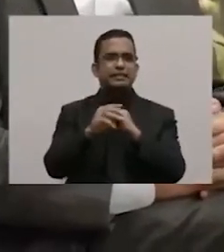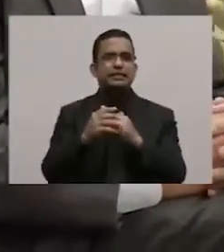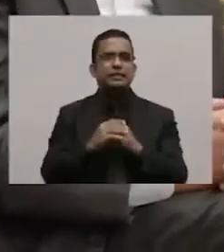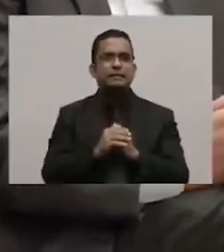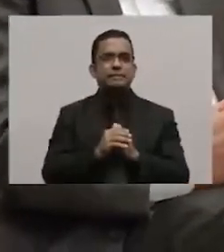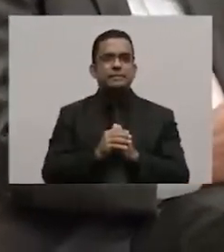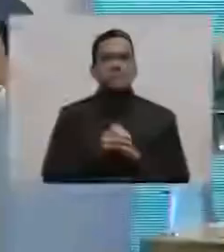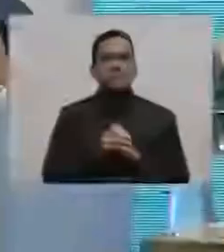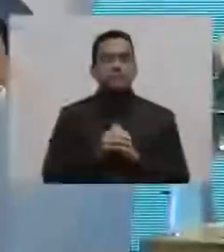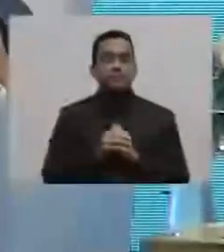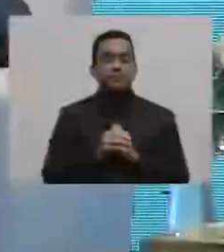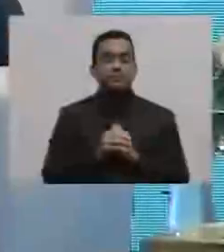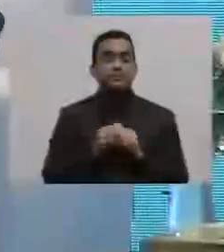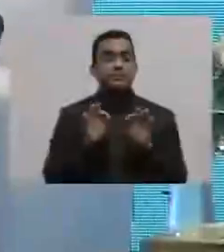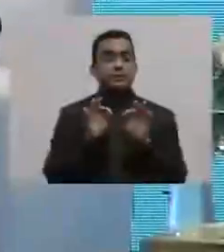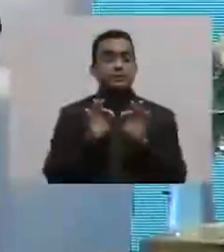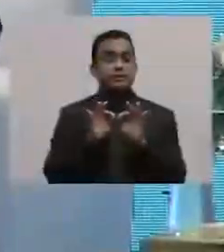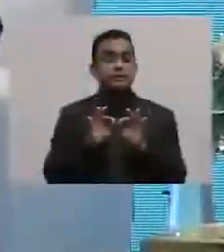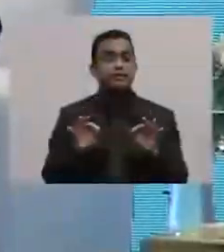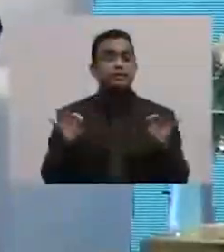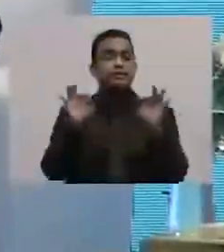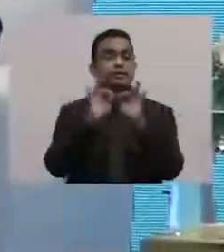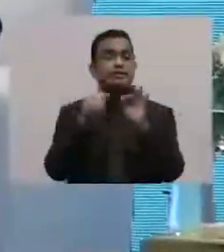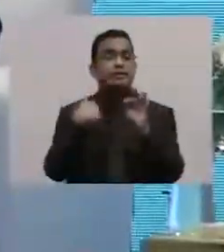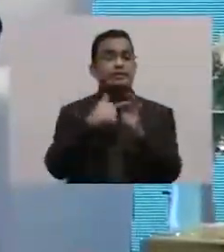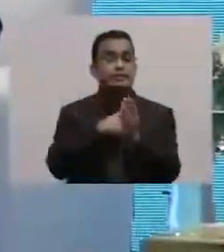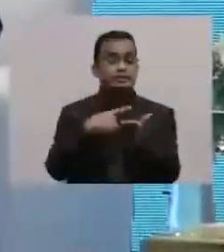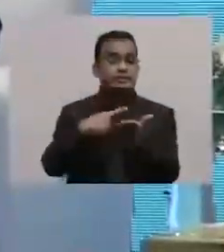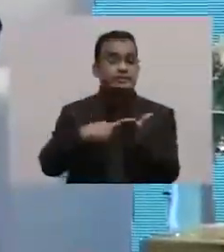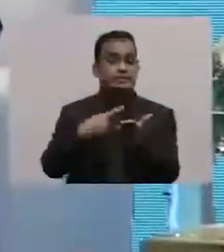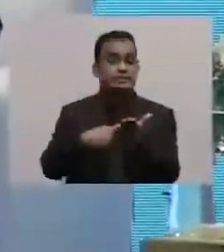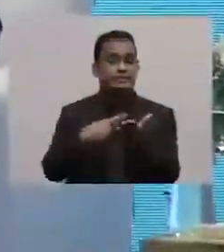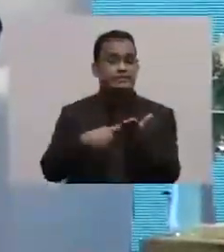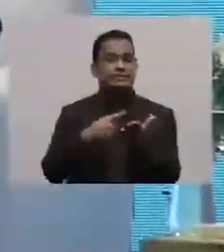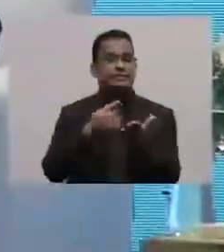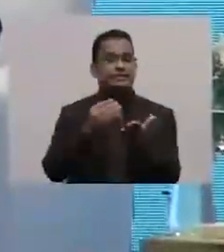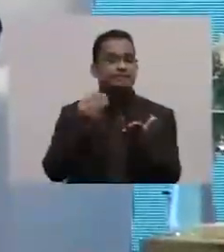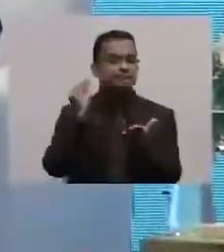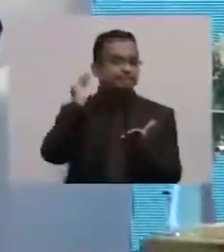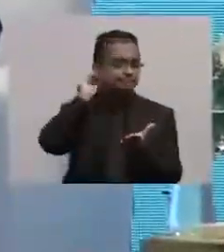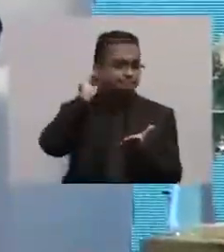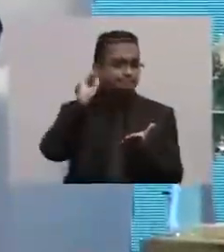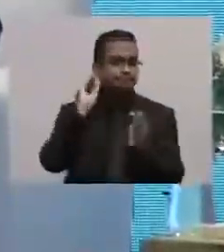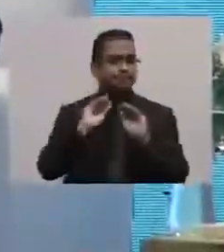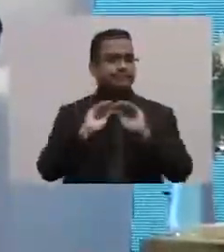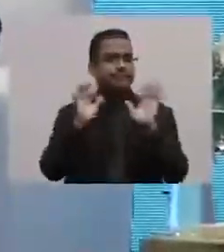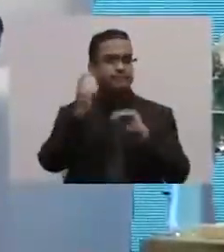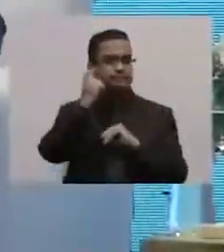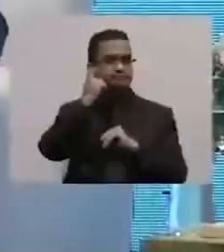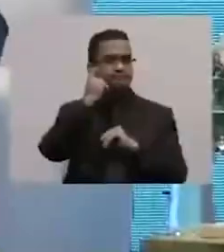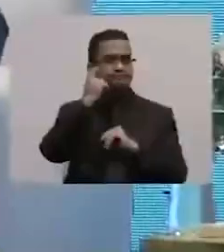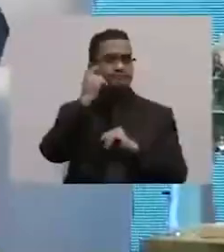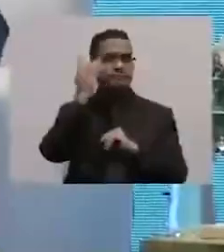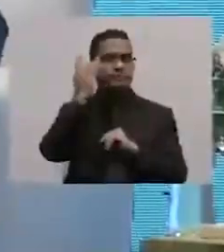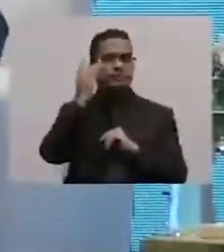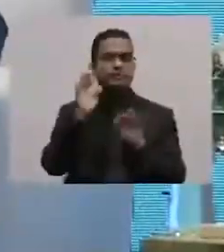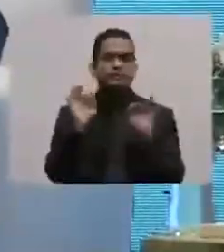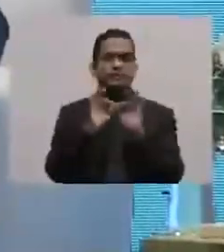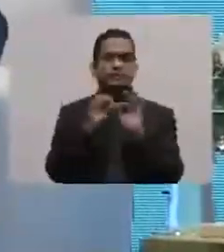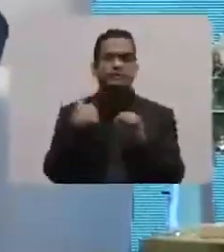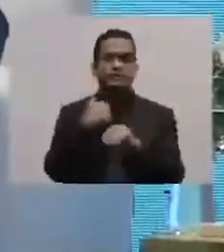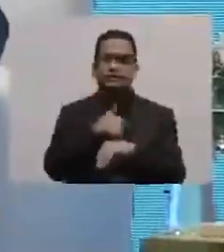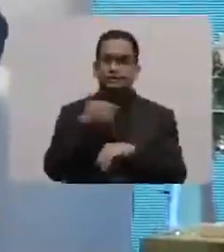trascendente. Por tanto, es un tema que nosotros tenemos que tener pendiente, porque es una relación que debemos tener